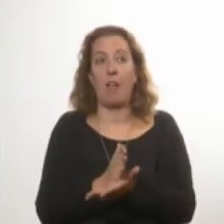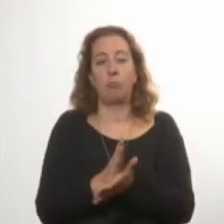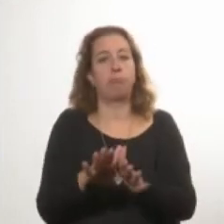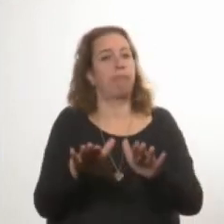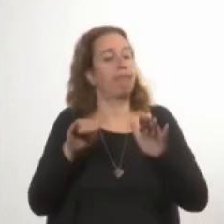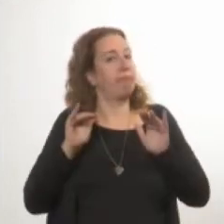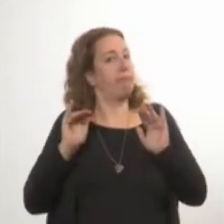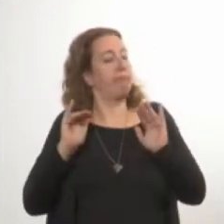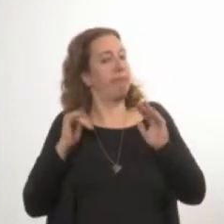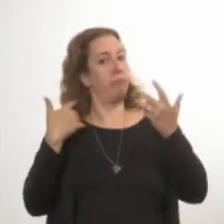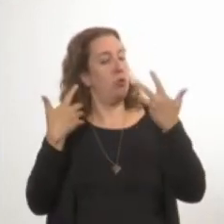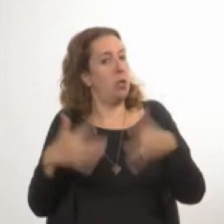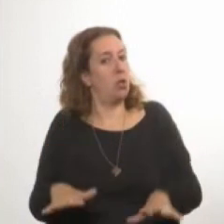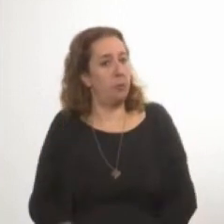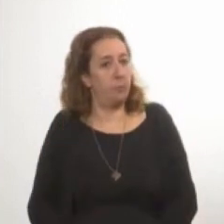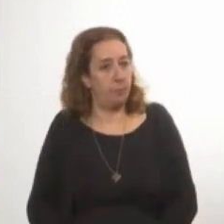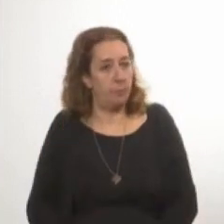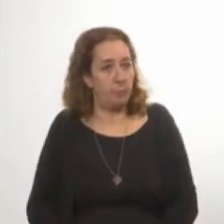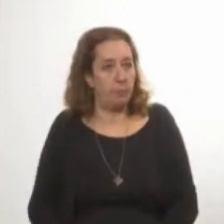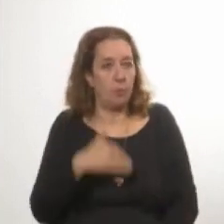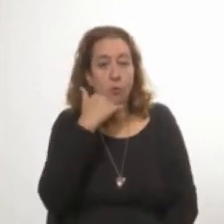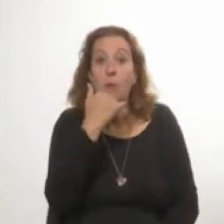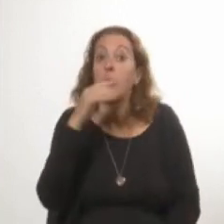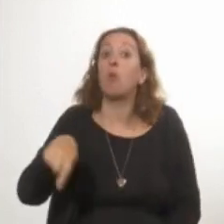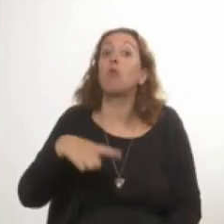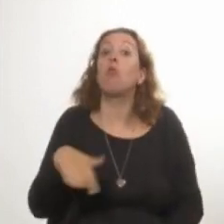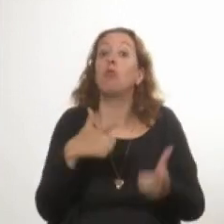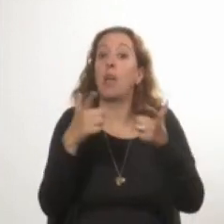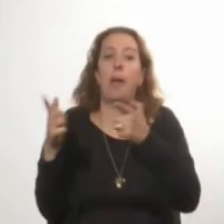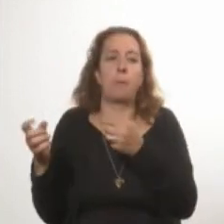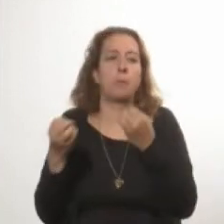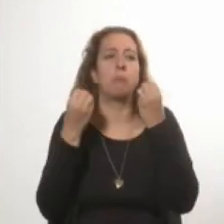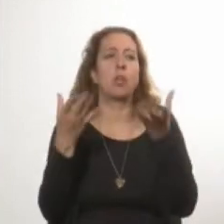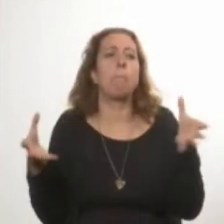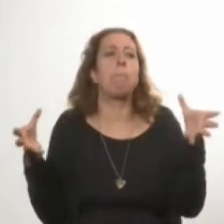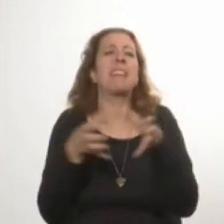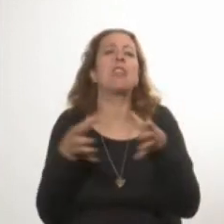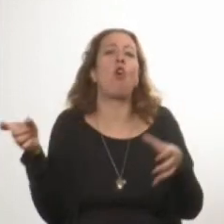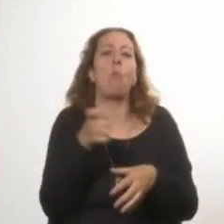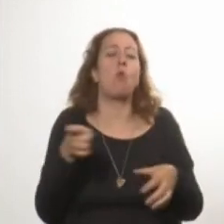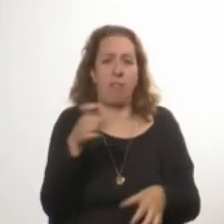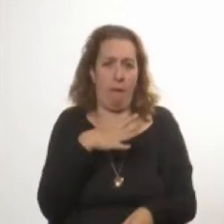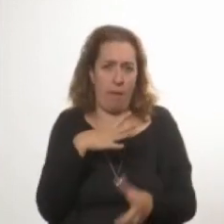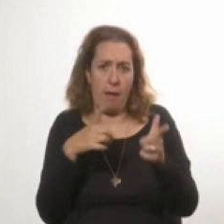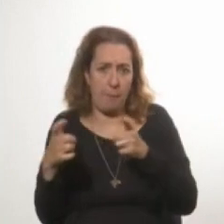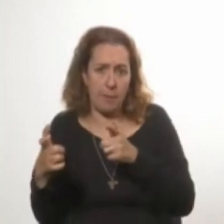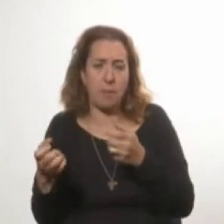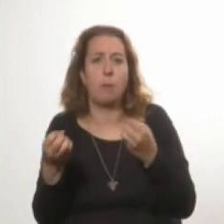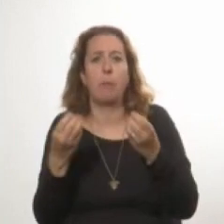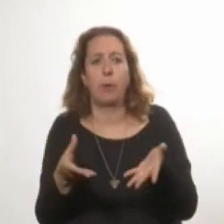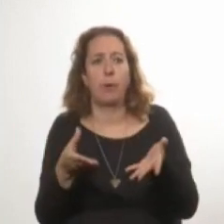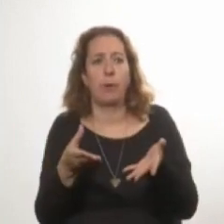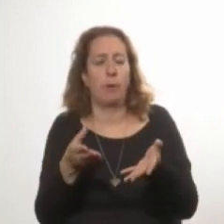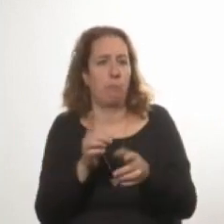de utilizarla. Bueno, no sabemos ni dónde están esas armas, ni por qué el Partido Comunista tenía armas, porque realmente